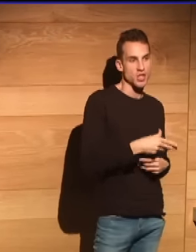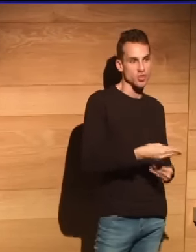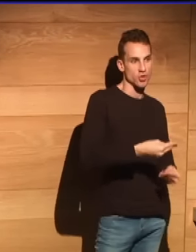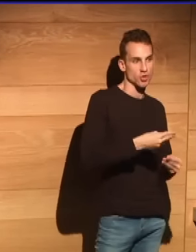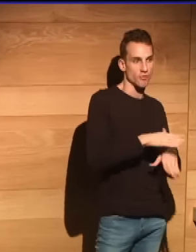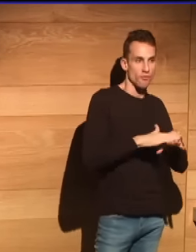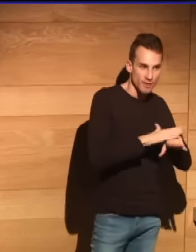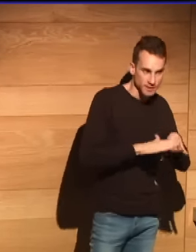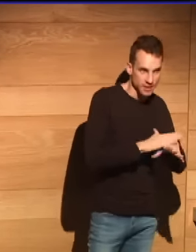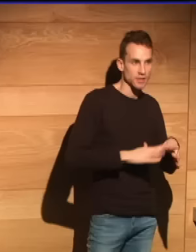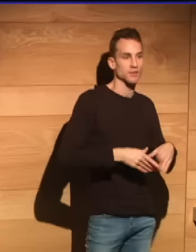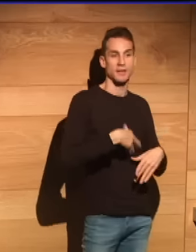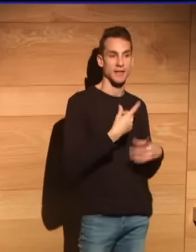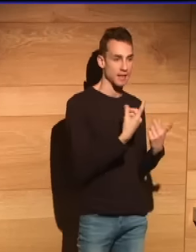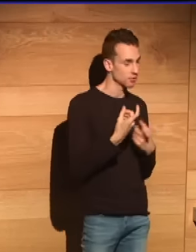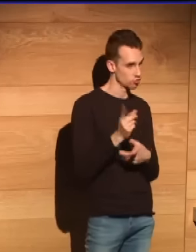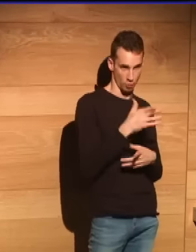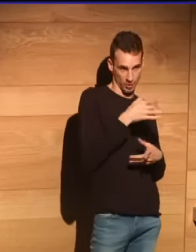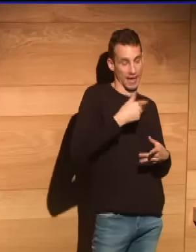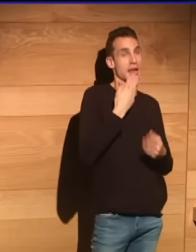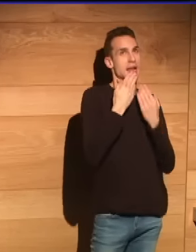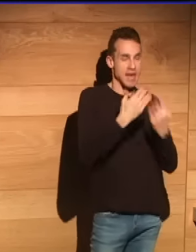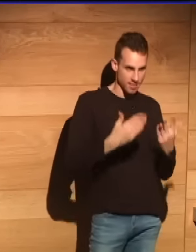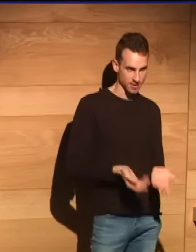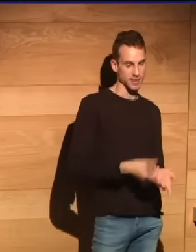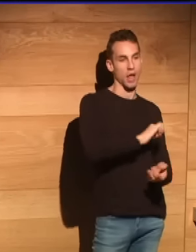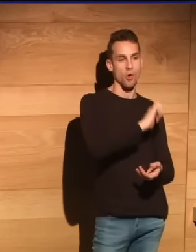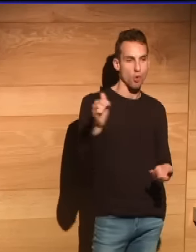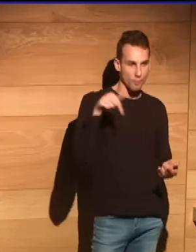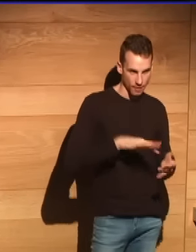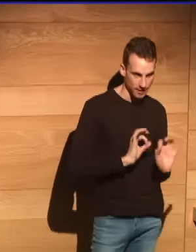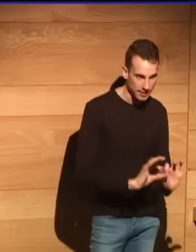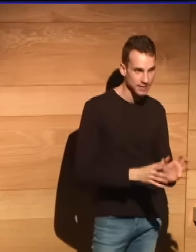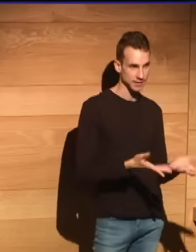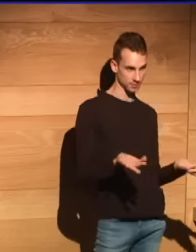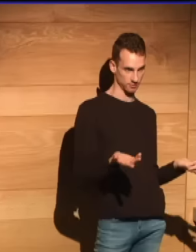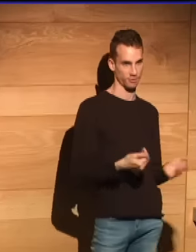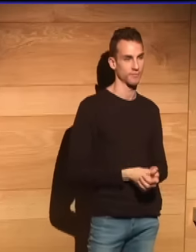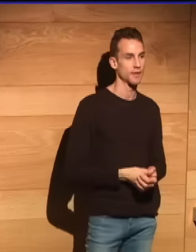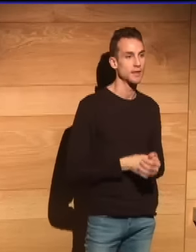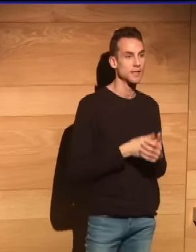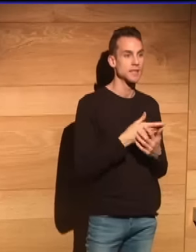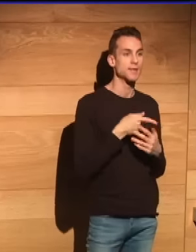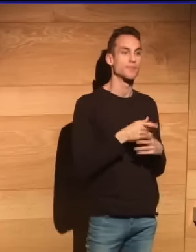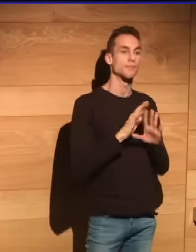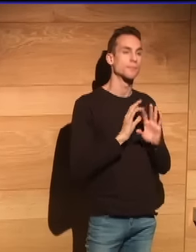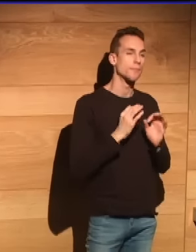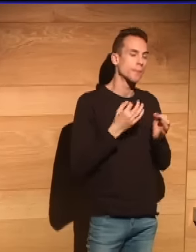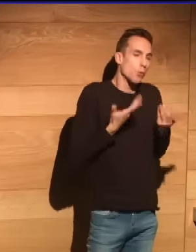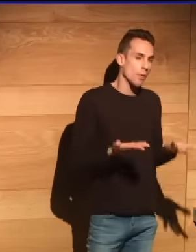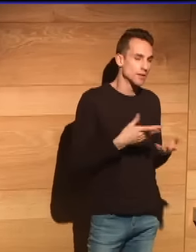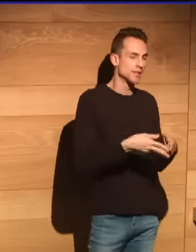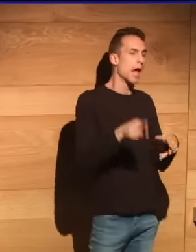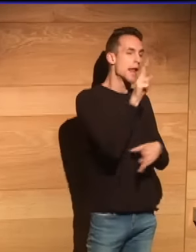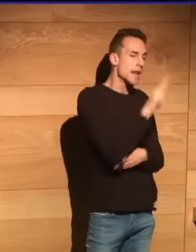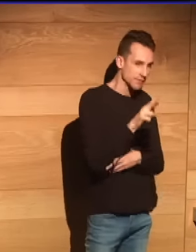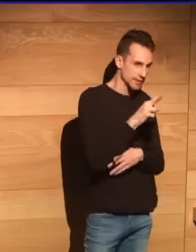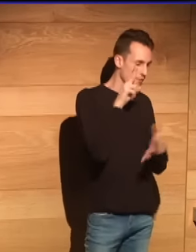estos derechos fundamentales garantizados en nuestra normativa, en nuestras leyes, en nuestra Constitución. Se trata de revisitar esos derechos